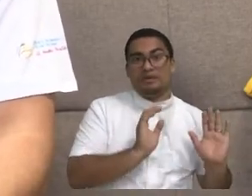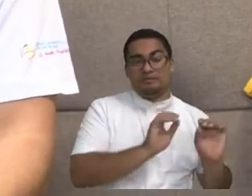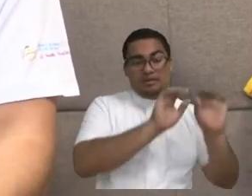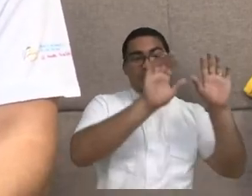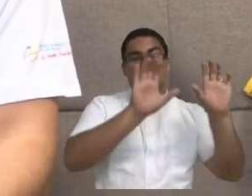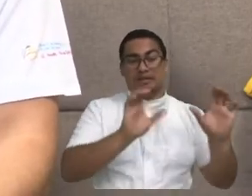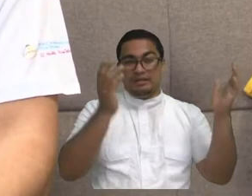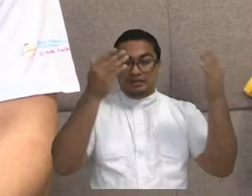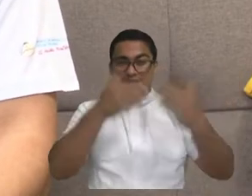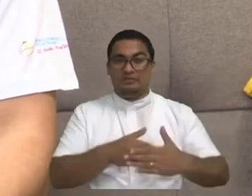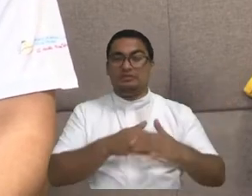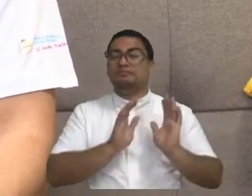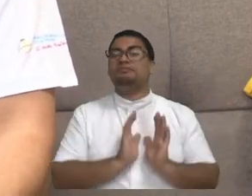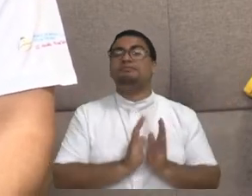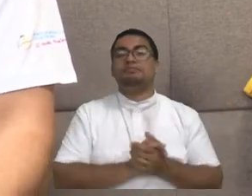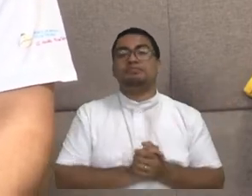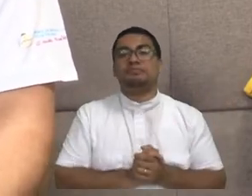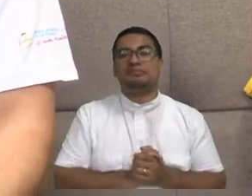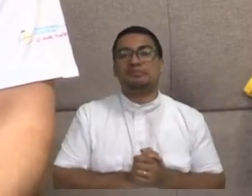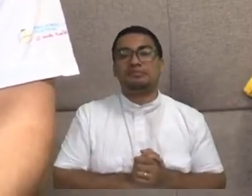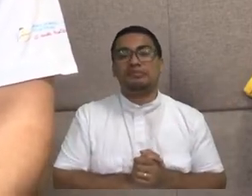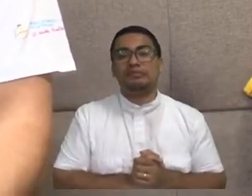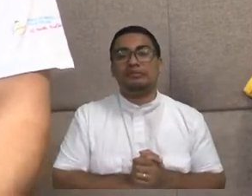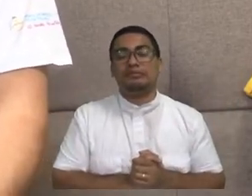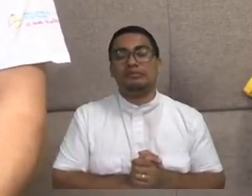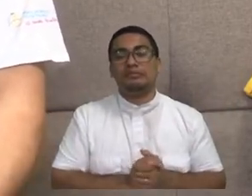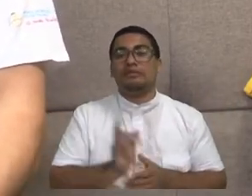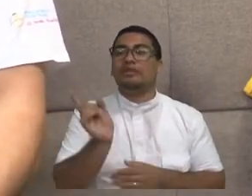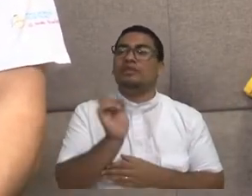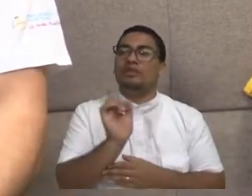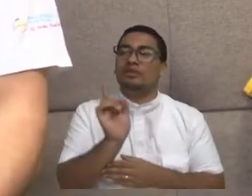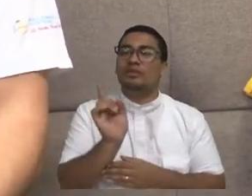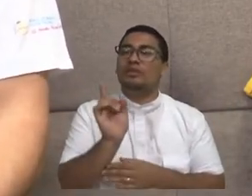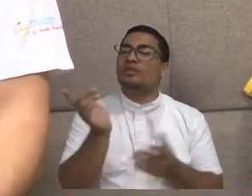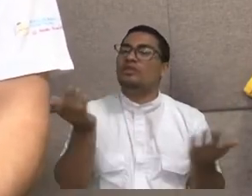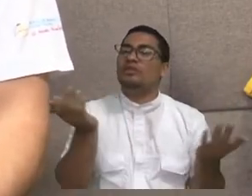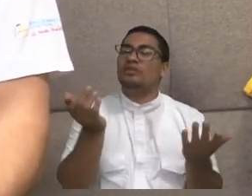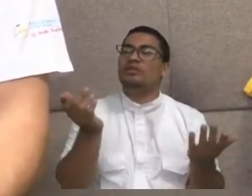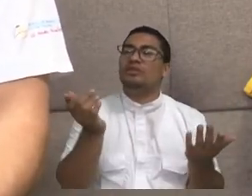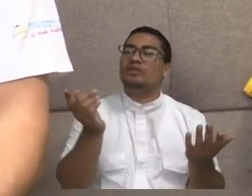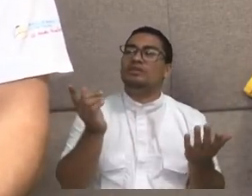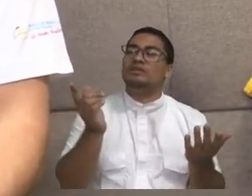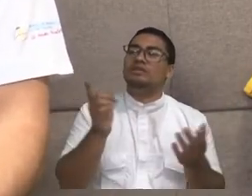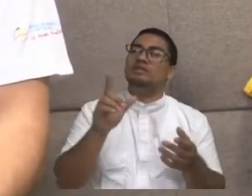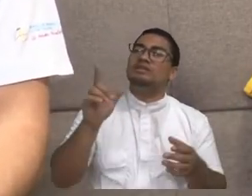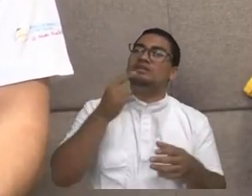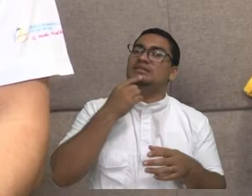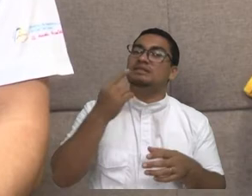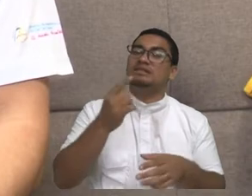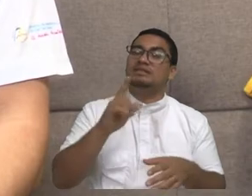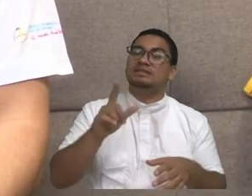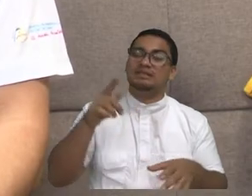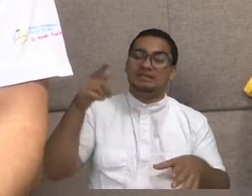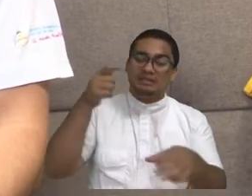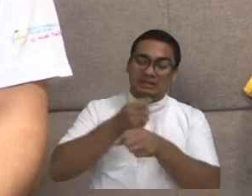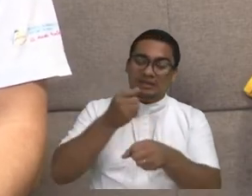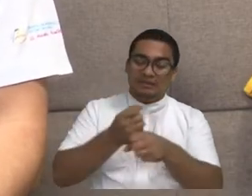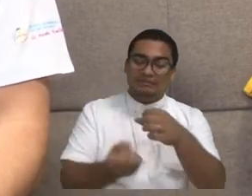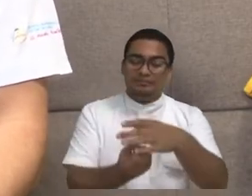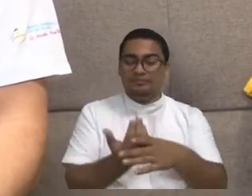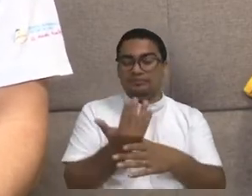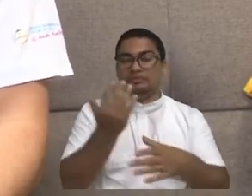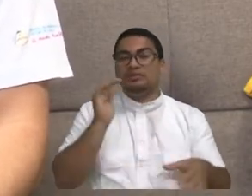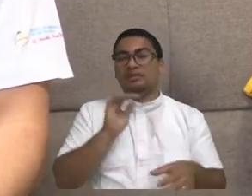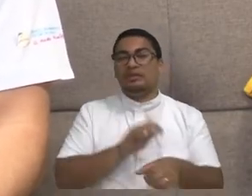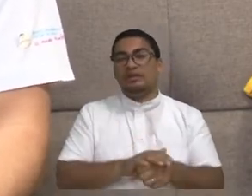alojado en el centro tecnológico esto principalmente en los centros agropecuarios pues y también tenemos